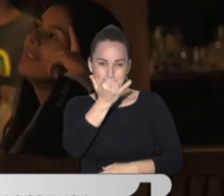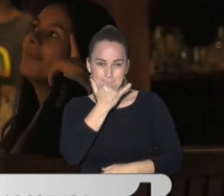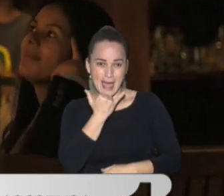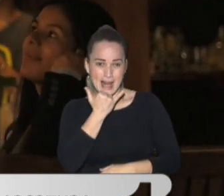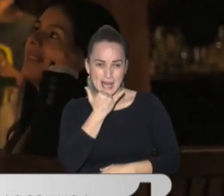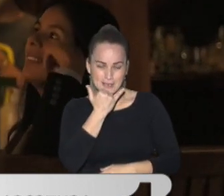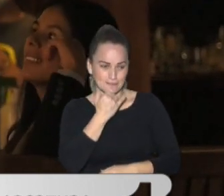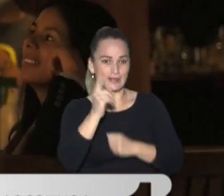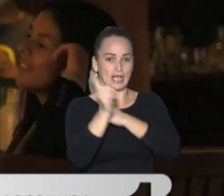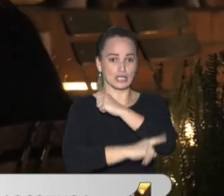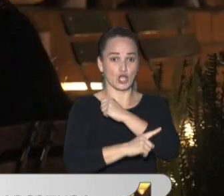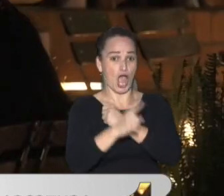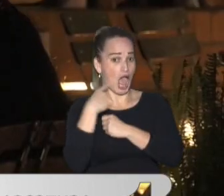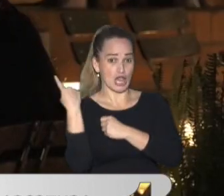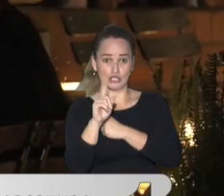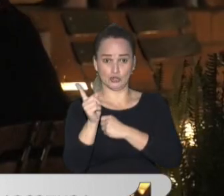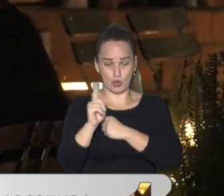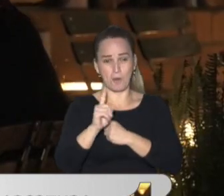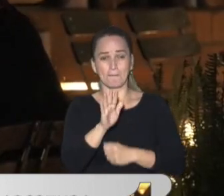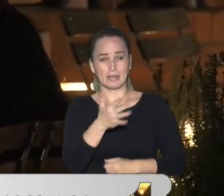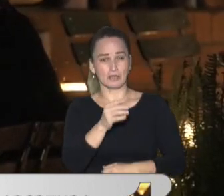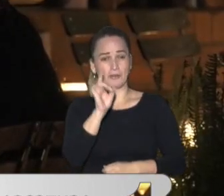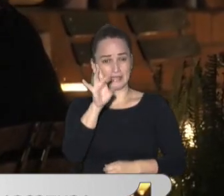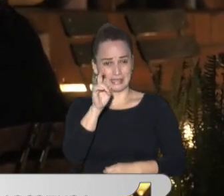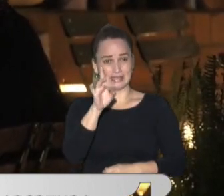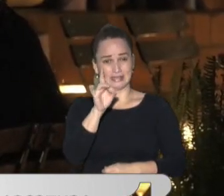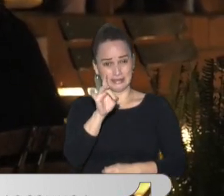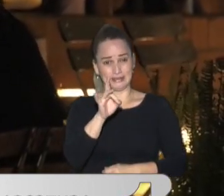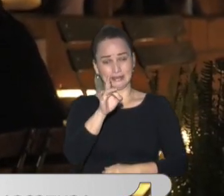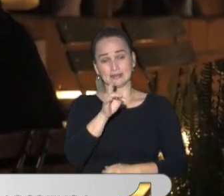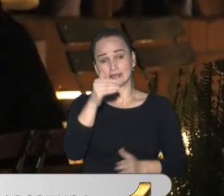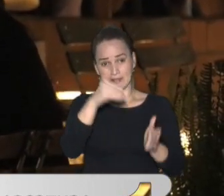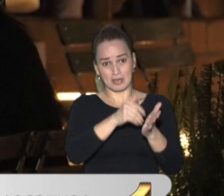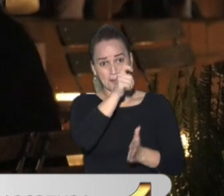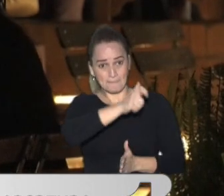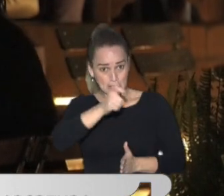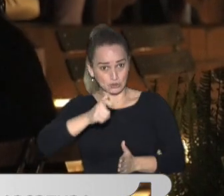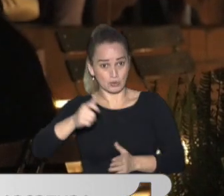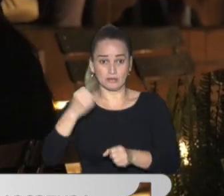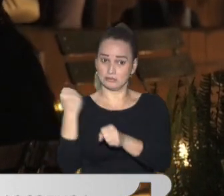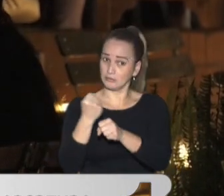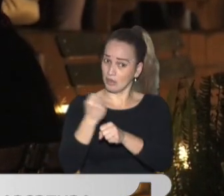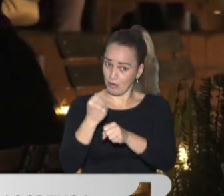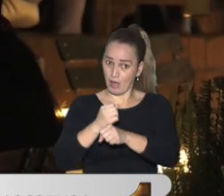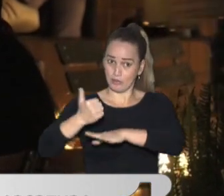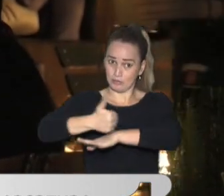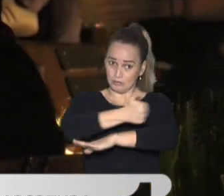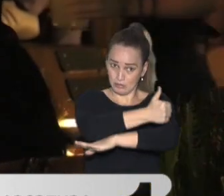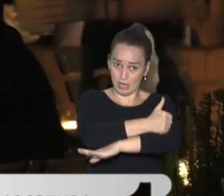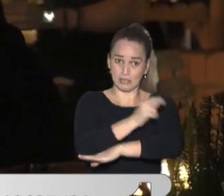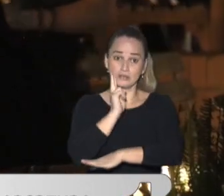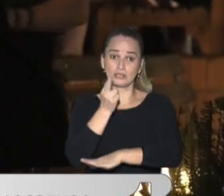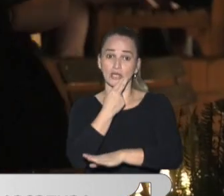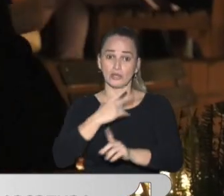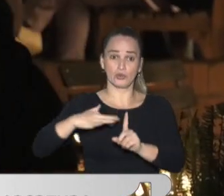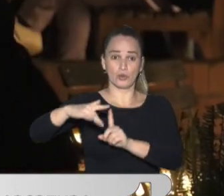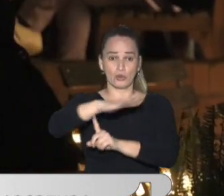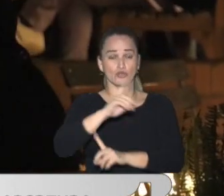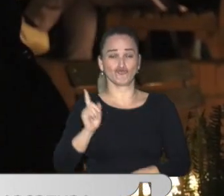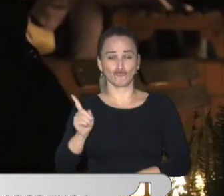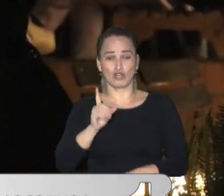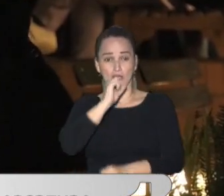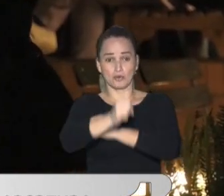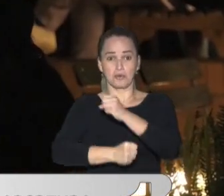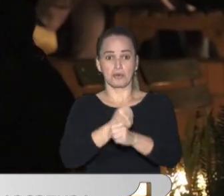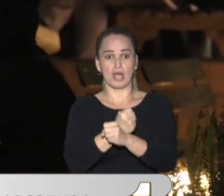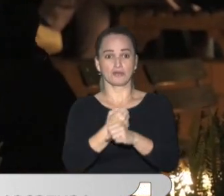a justos por pecadores. Son más de 15.000 las personas en Bogotá las que sostienen sus finanzas de este sector y quienes llevan cerca de un año